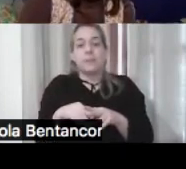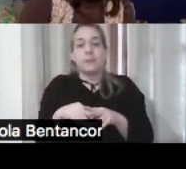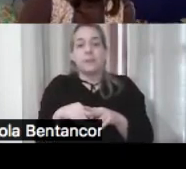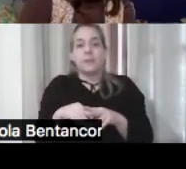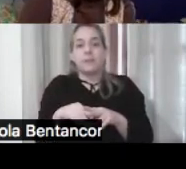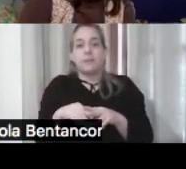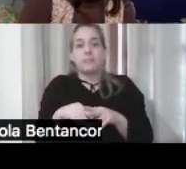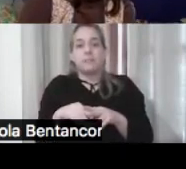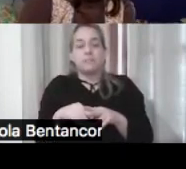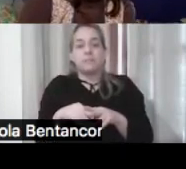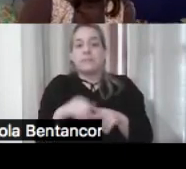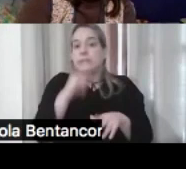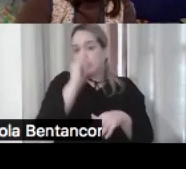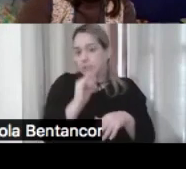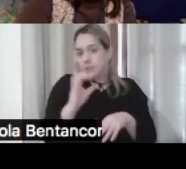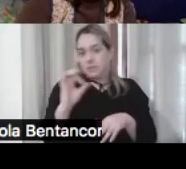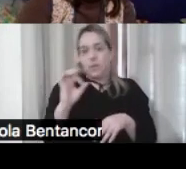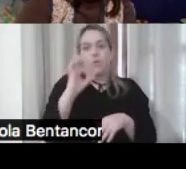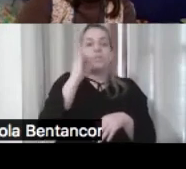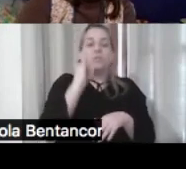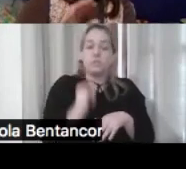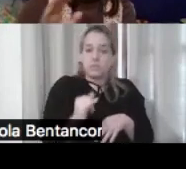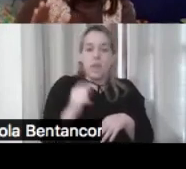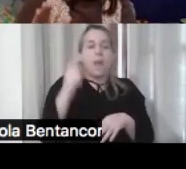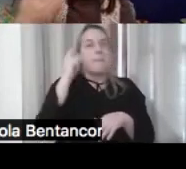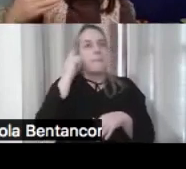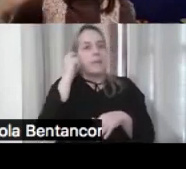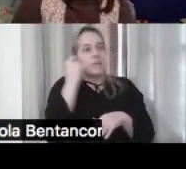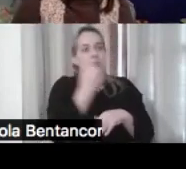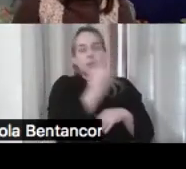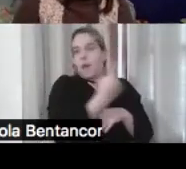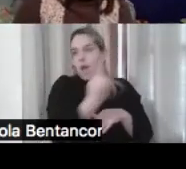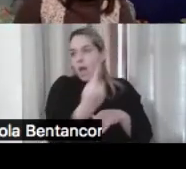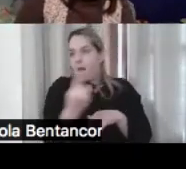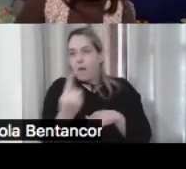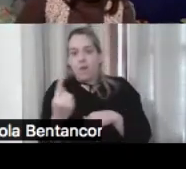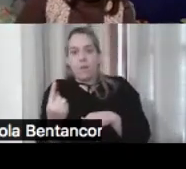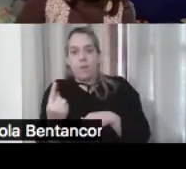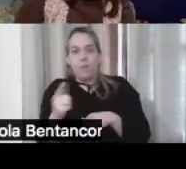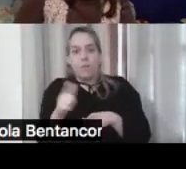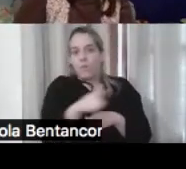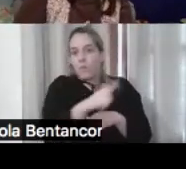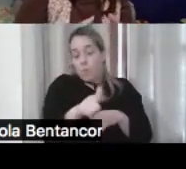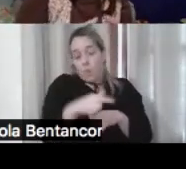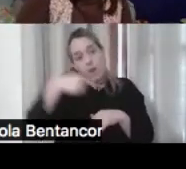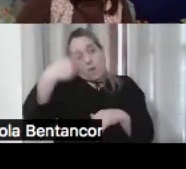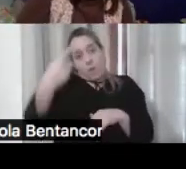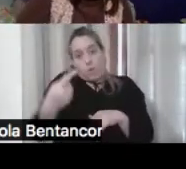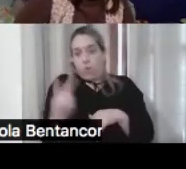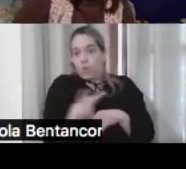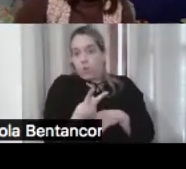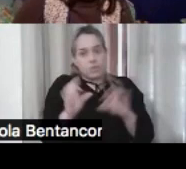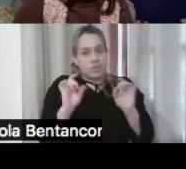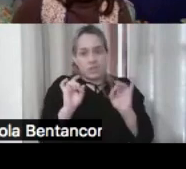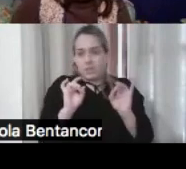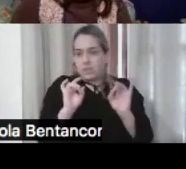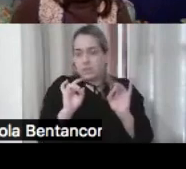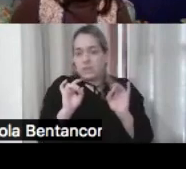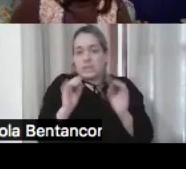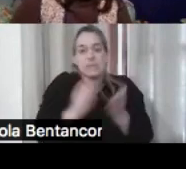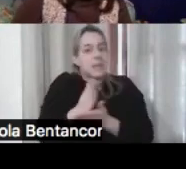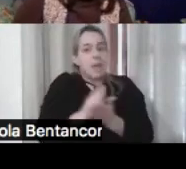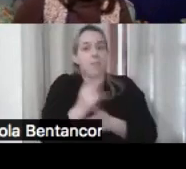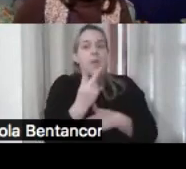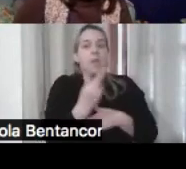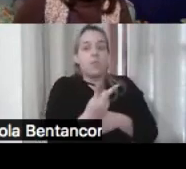donde sí o sí la experiencia de cada uno no podría ocurrir sin la presencia de la otra persona, y en el caso de la